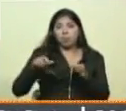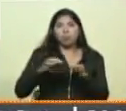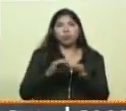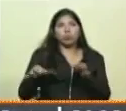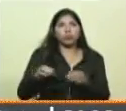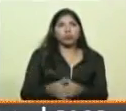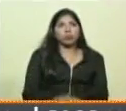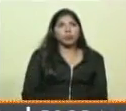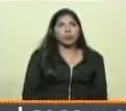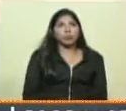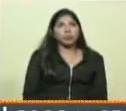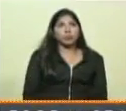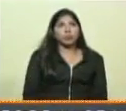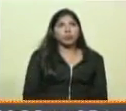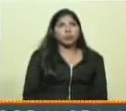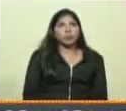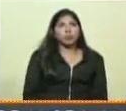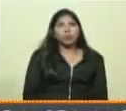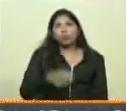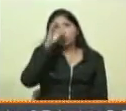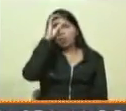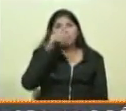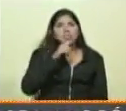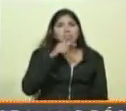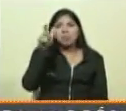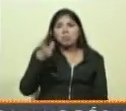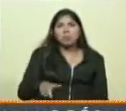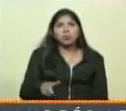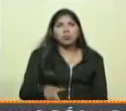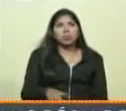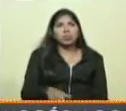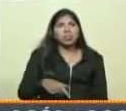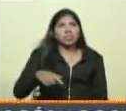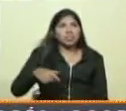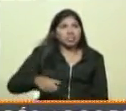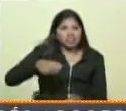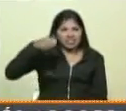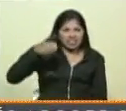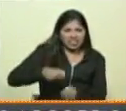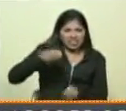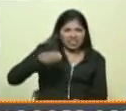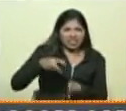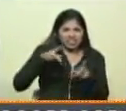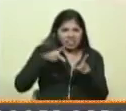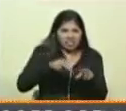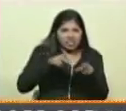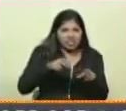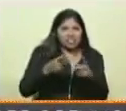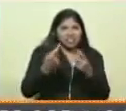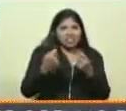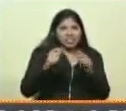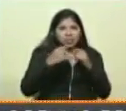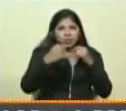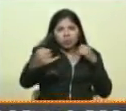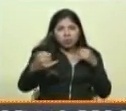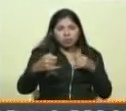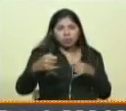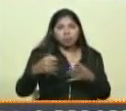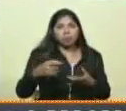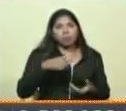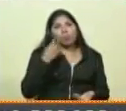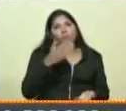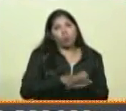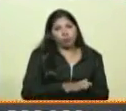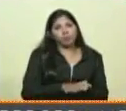no identificada, fíjense, cortando aquí en el transformador, ¿cómo quedó? Esta persona también falleció.